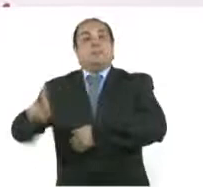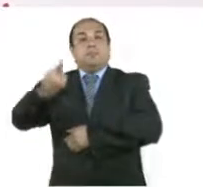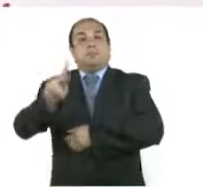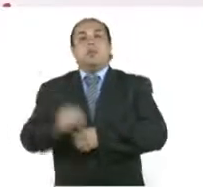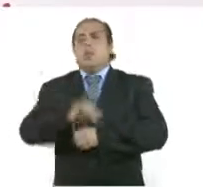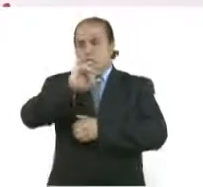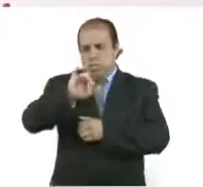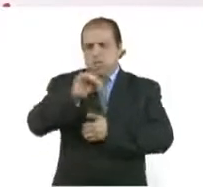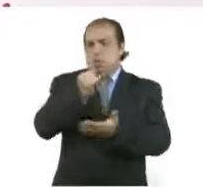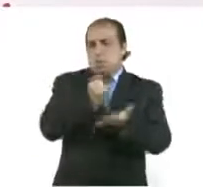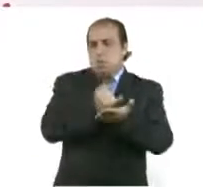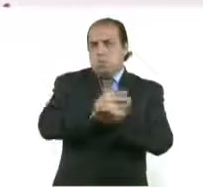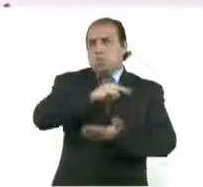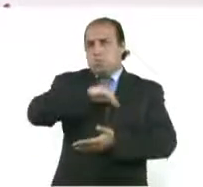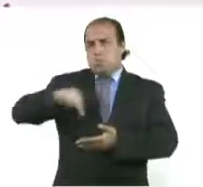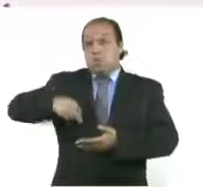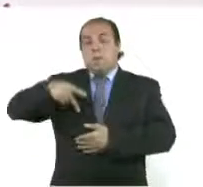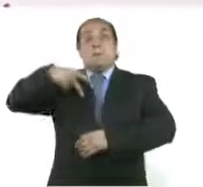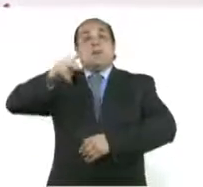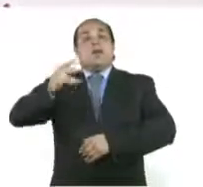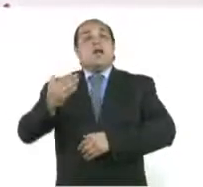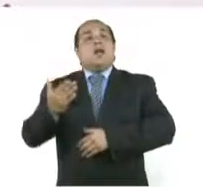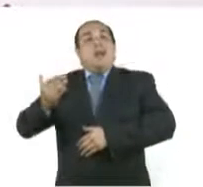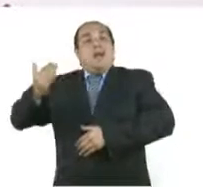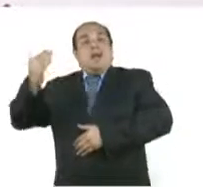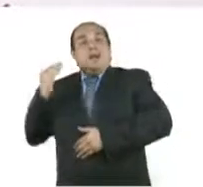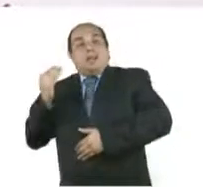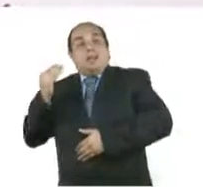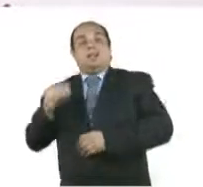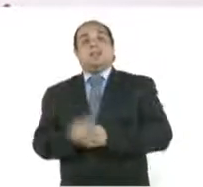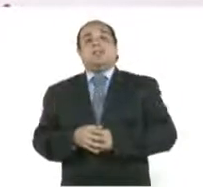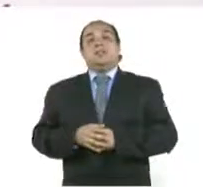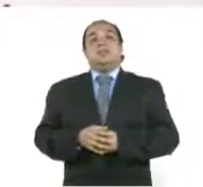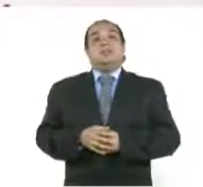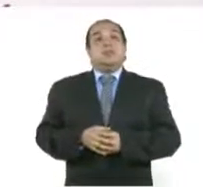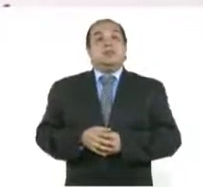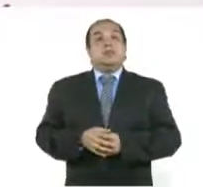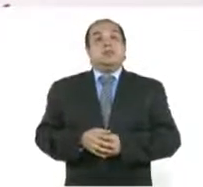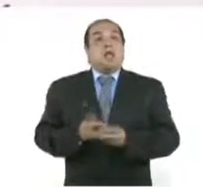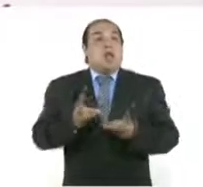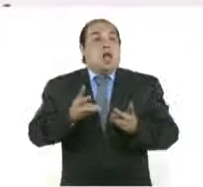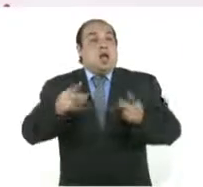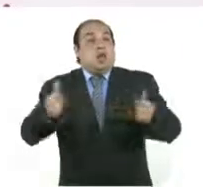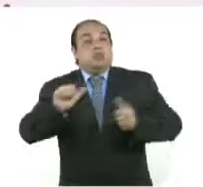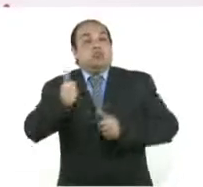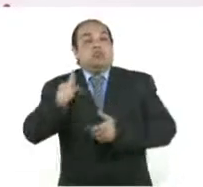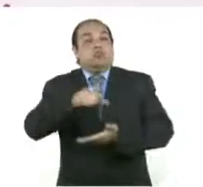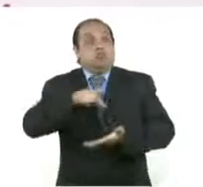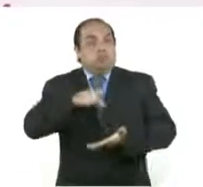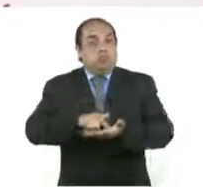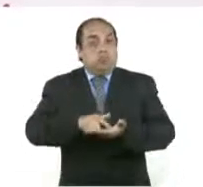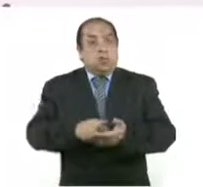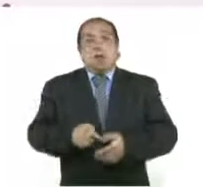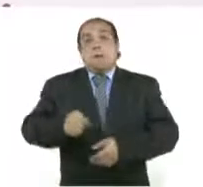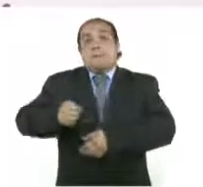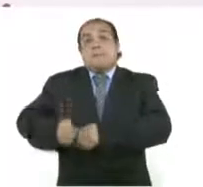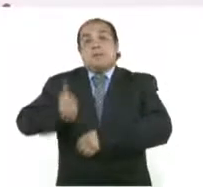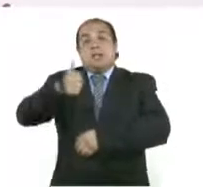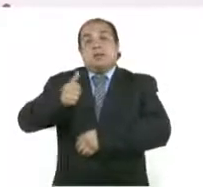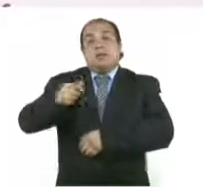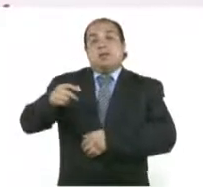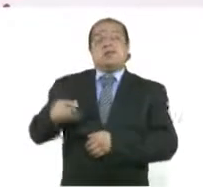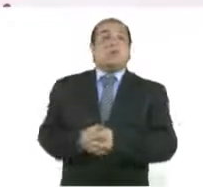nuestros impuestos, pero antes eso se iba a otro lado. Y por primera vez, con el presidente López